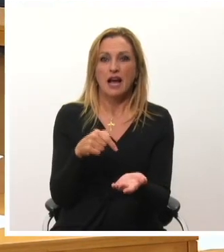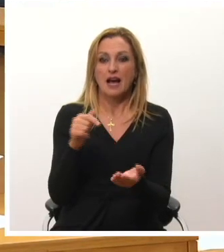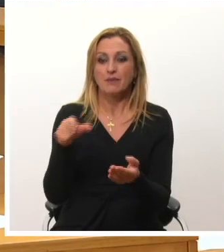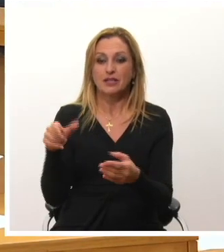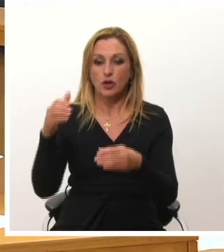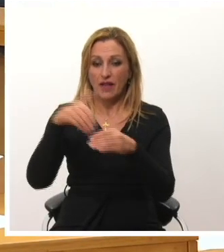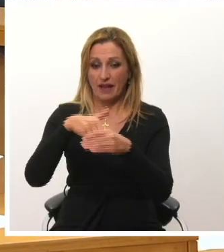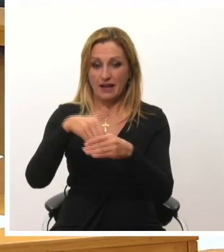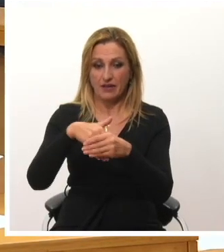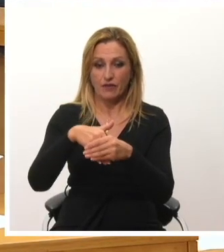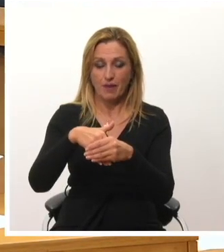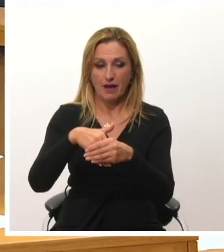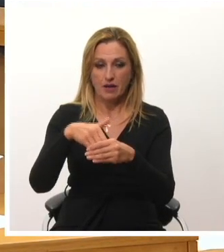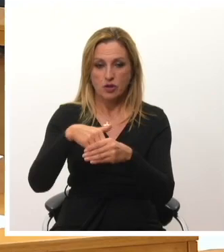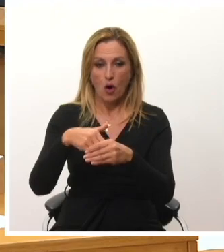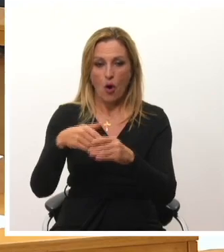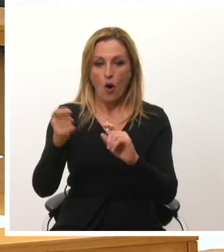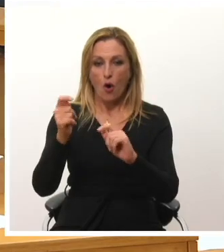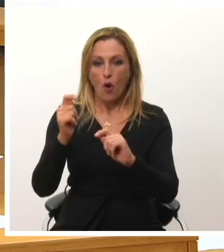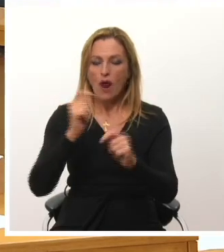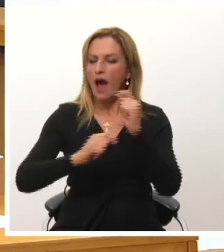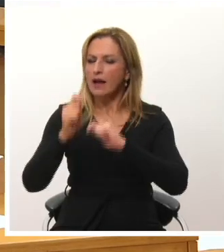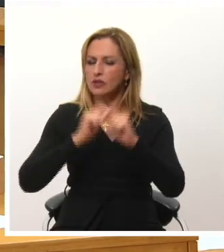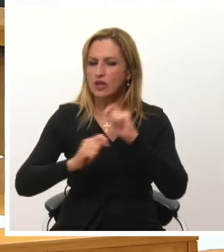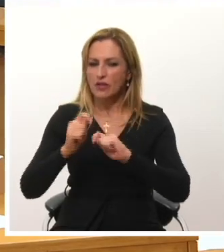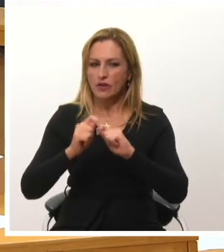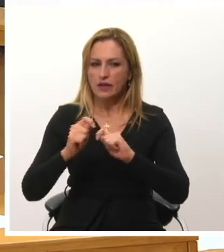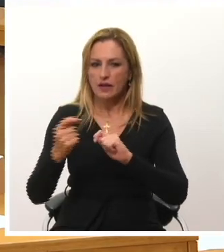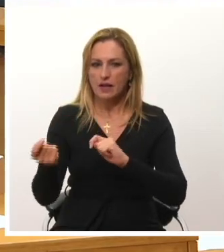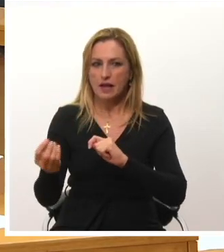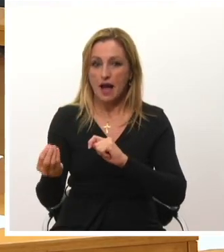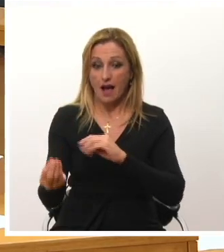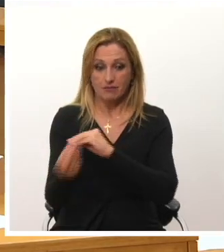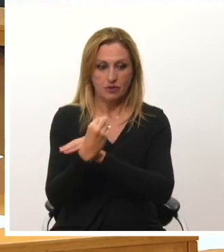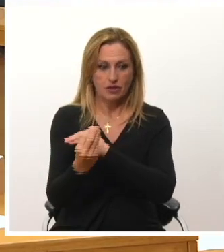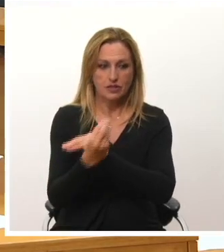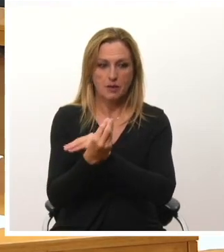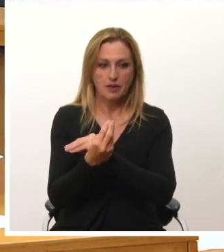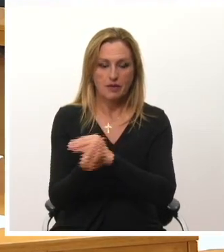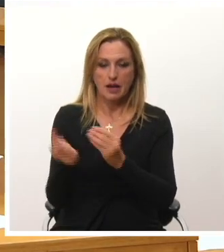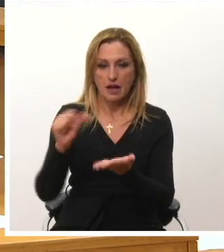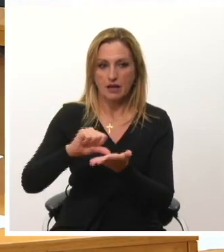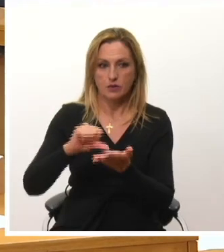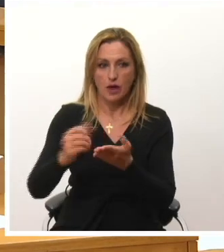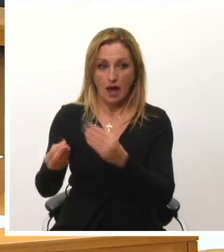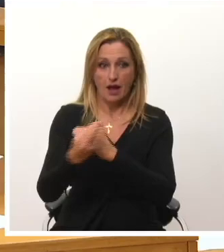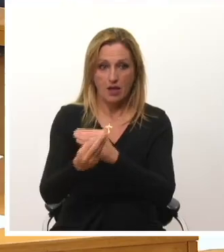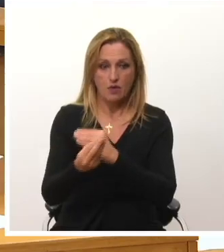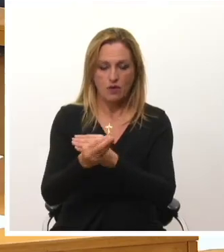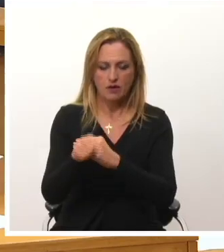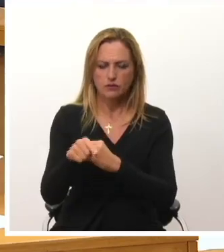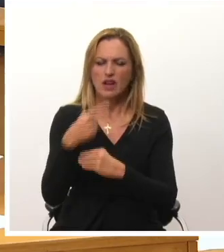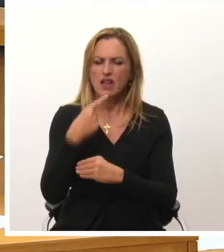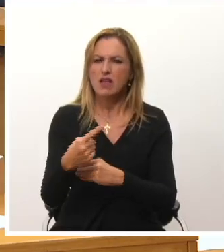la sociedad asociaciones que reciben algún tipo de ayuda sujeción de la ciudad de que les llamen chiringuitos No de verdad